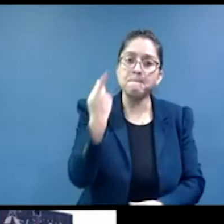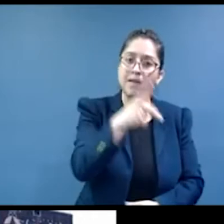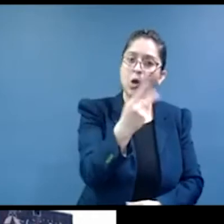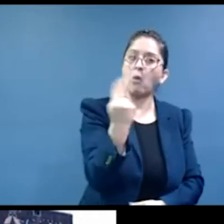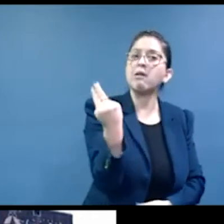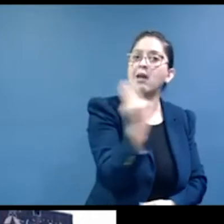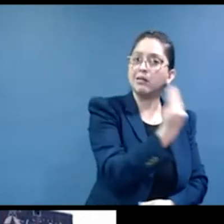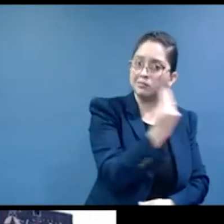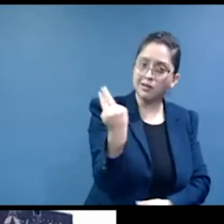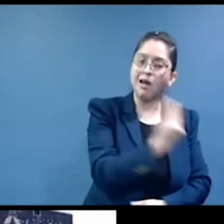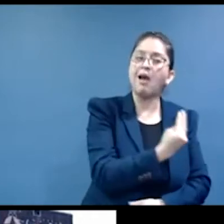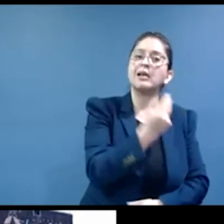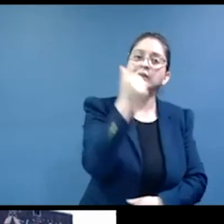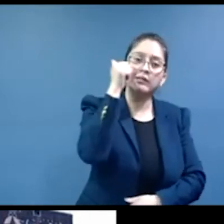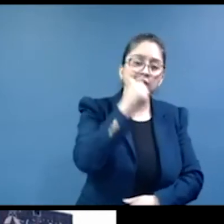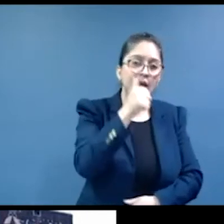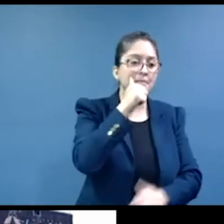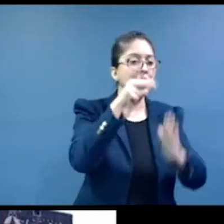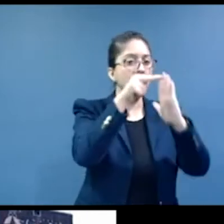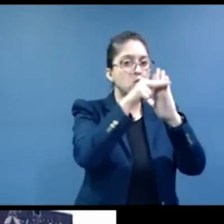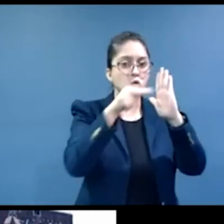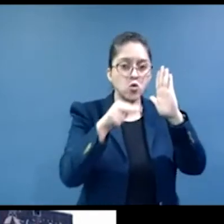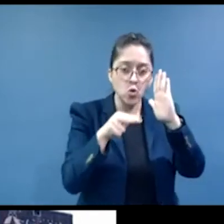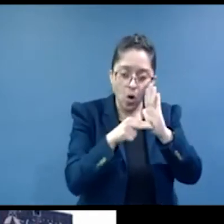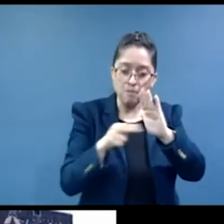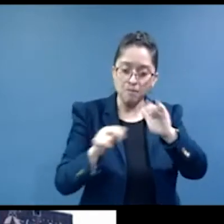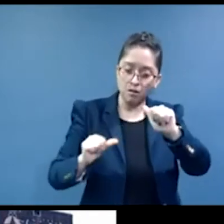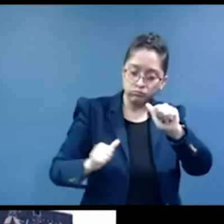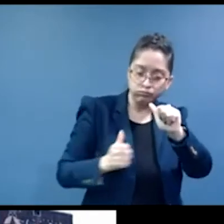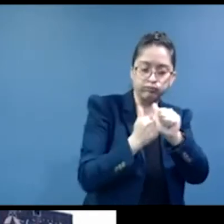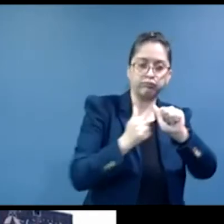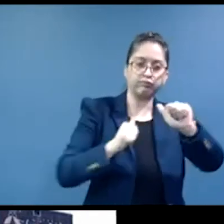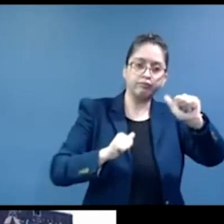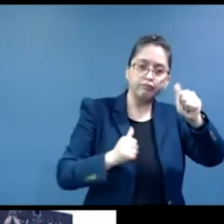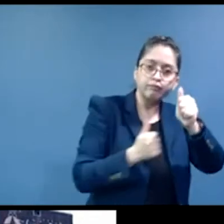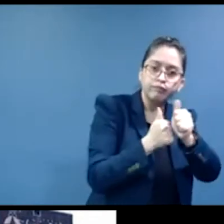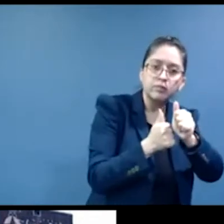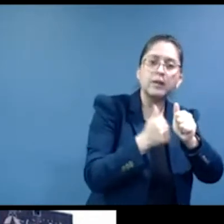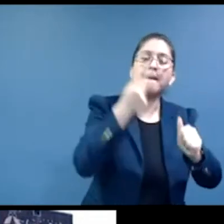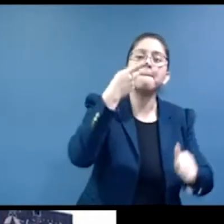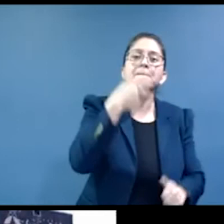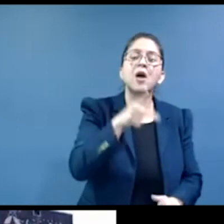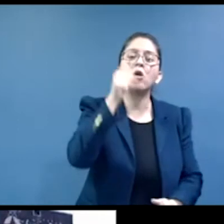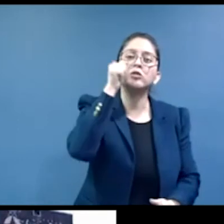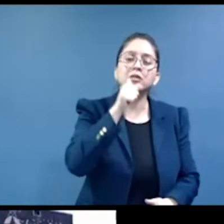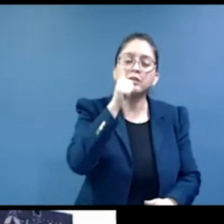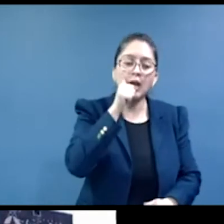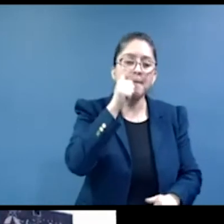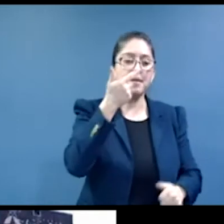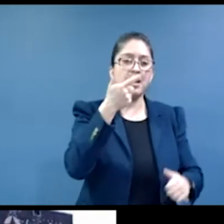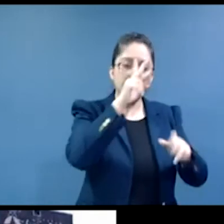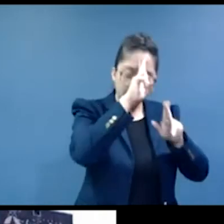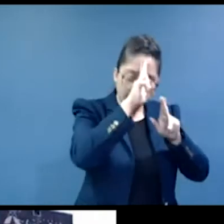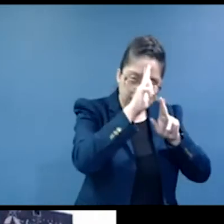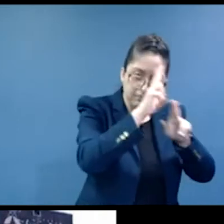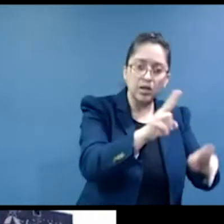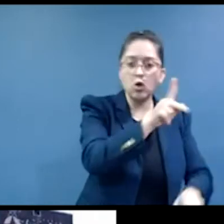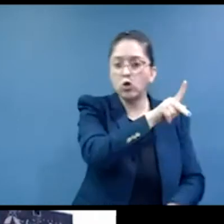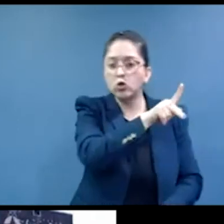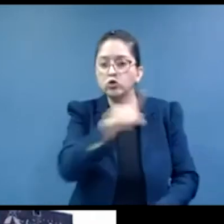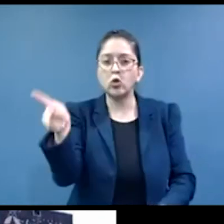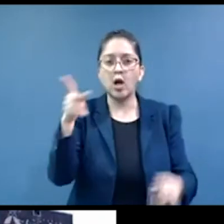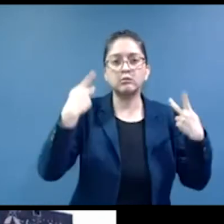que esta normativa que se integre se haga desde una perspectiva democrática, respetuosa del derecho